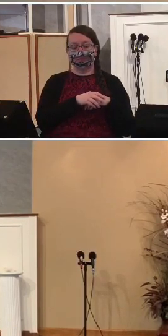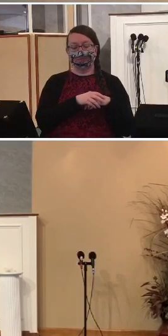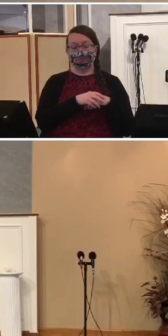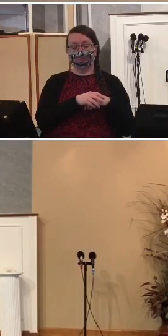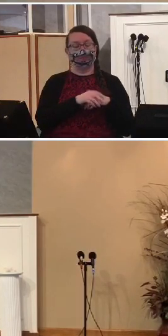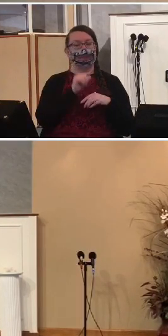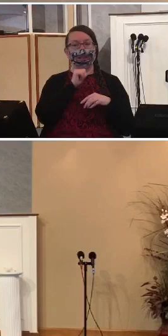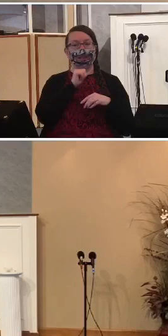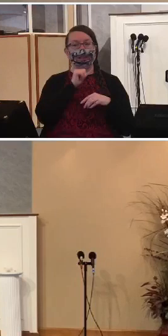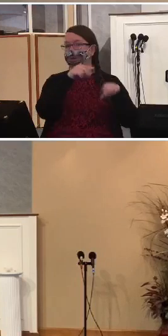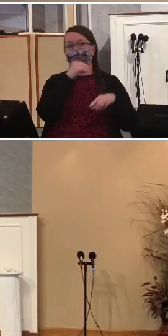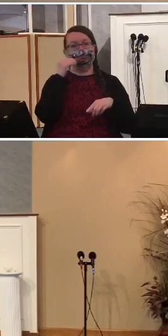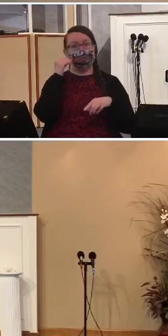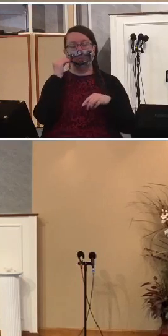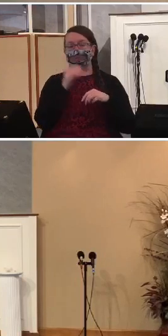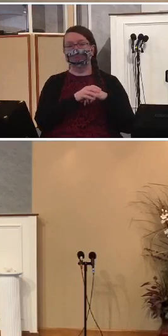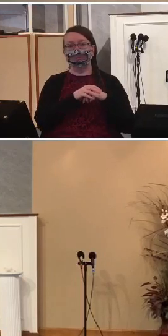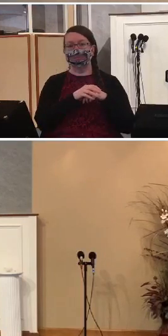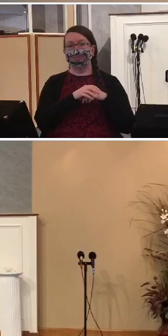Y él nunca fue a la casa.